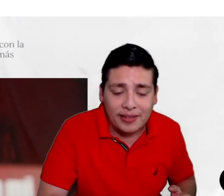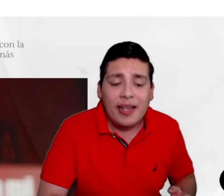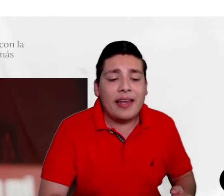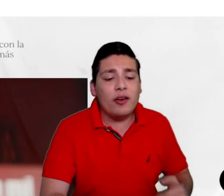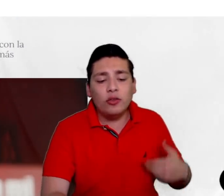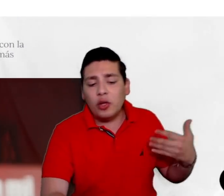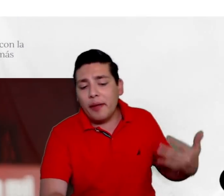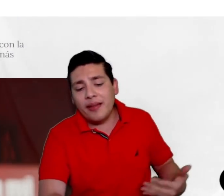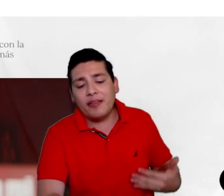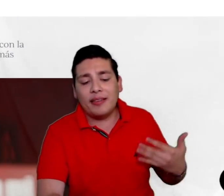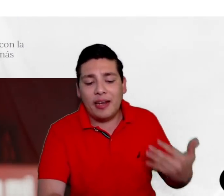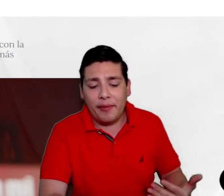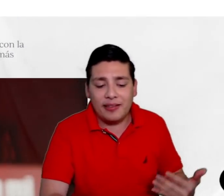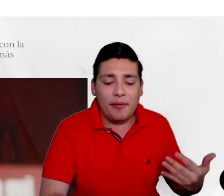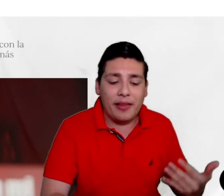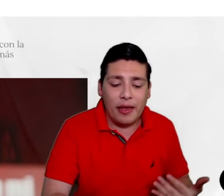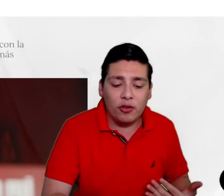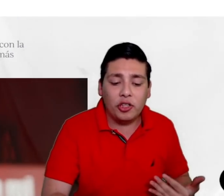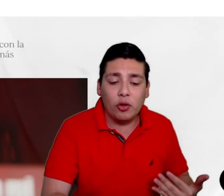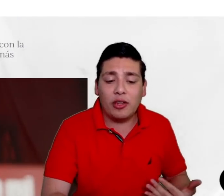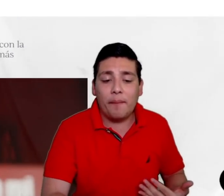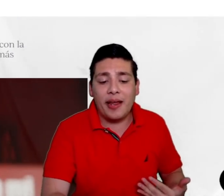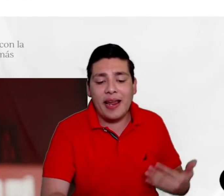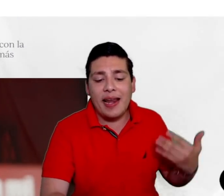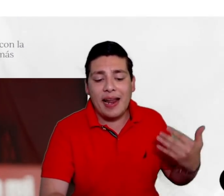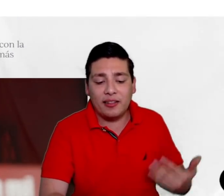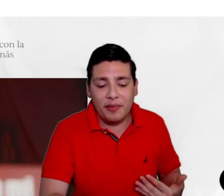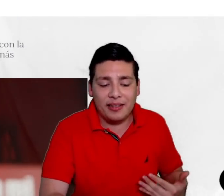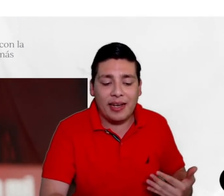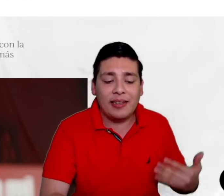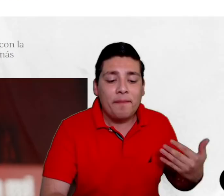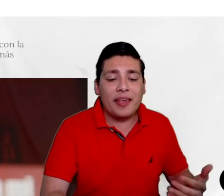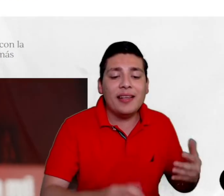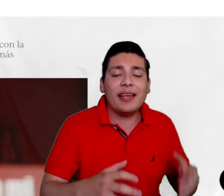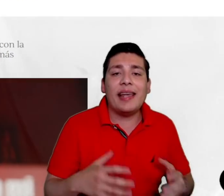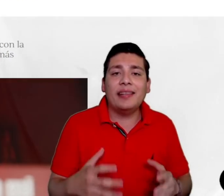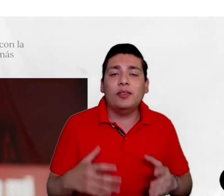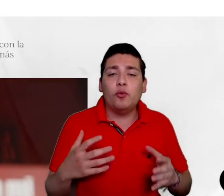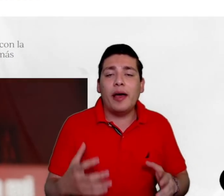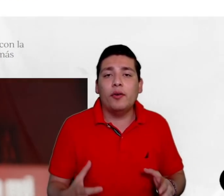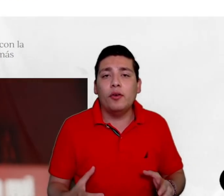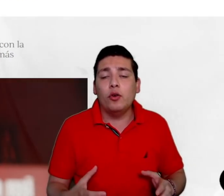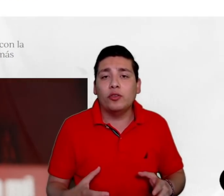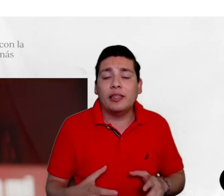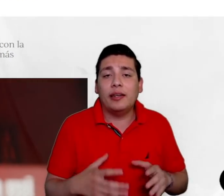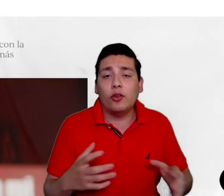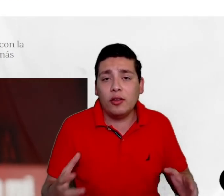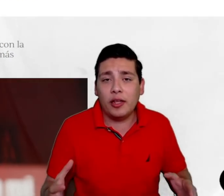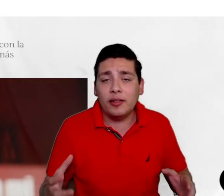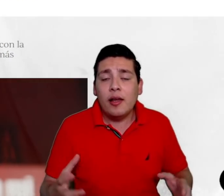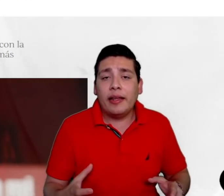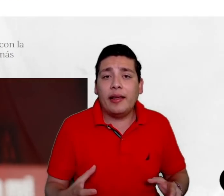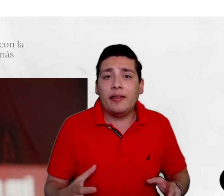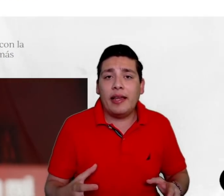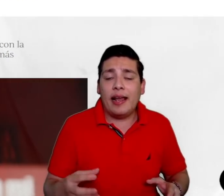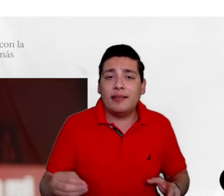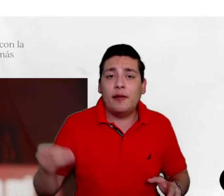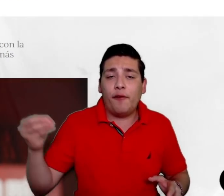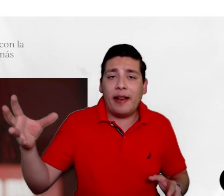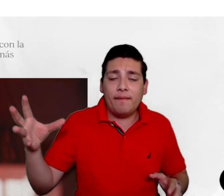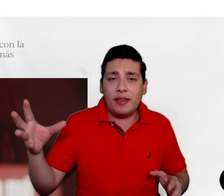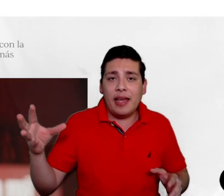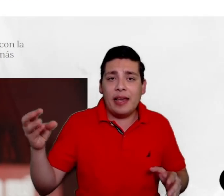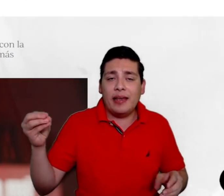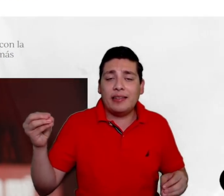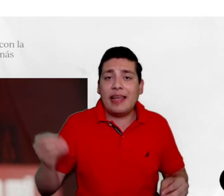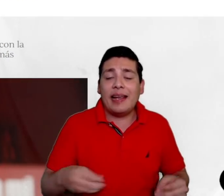otra vez, y no solamente a través de videos, sino también en las misas. Y es que ya se sumaron los sacerdotes de las